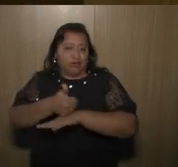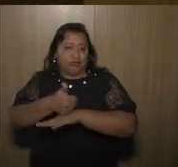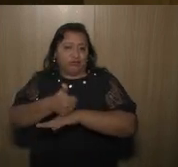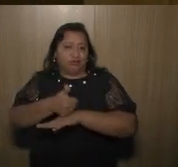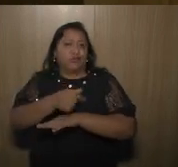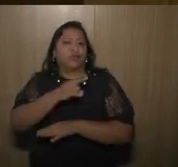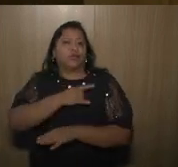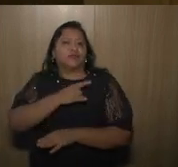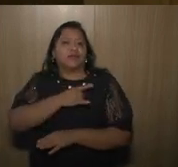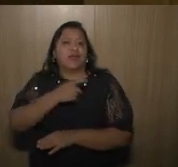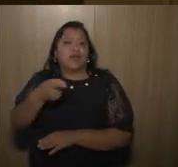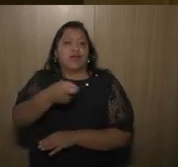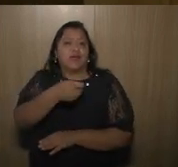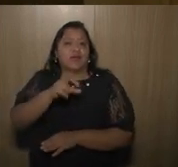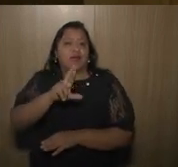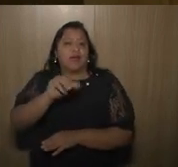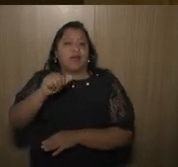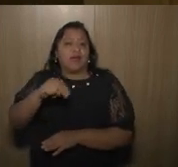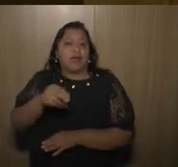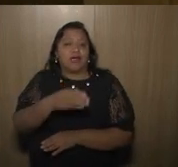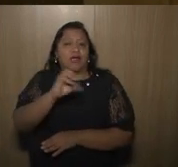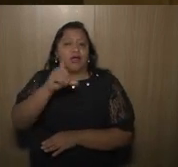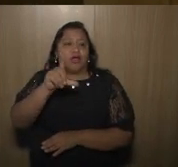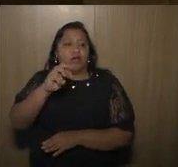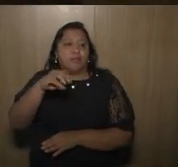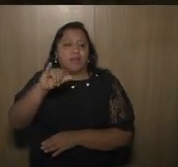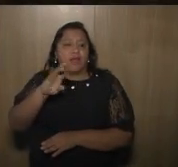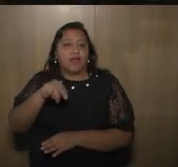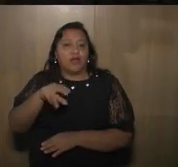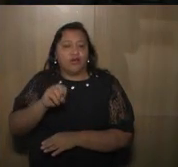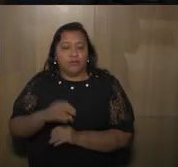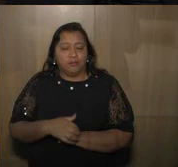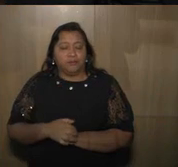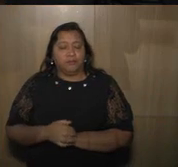el doctor Gabriel José Angulo Linero.